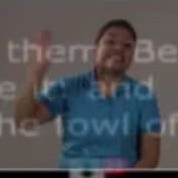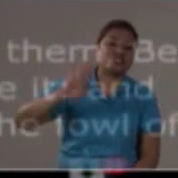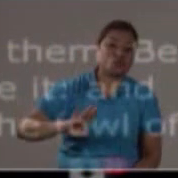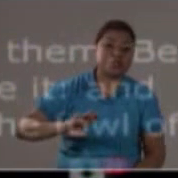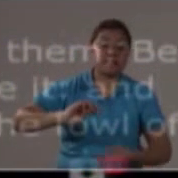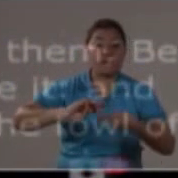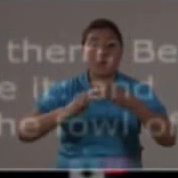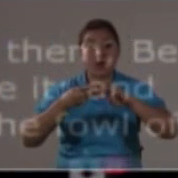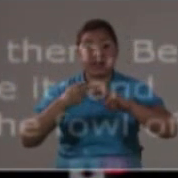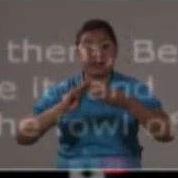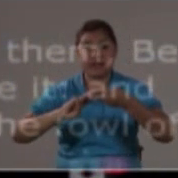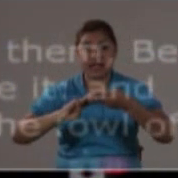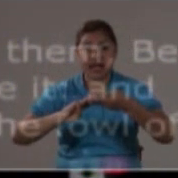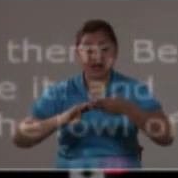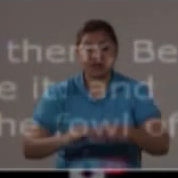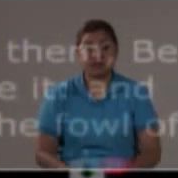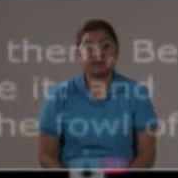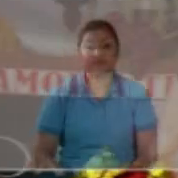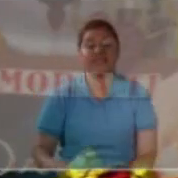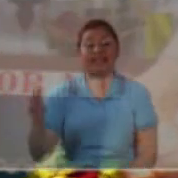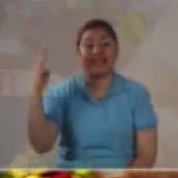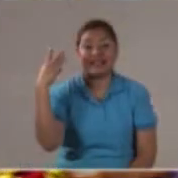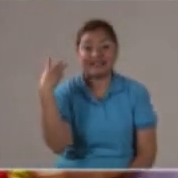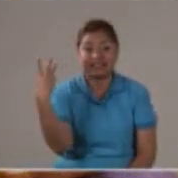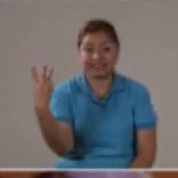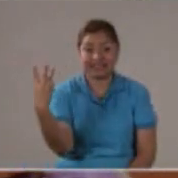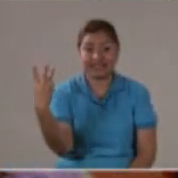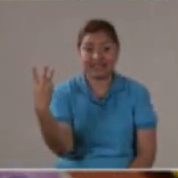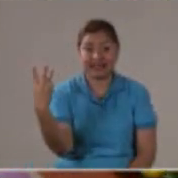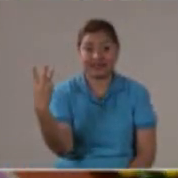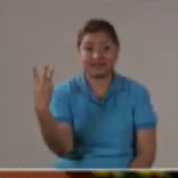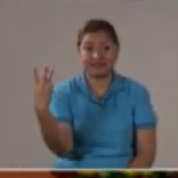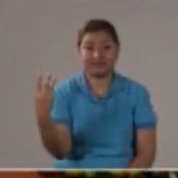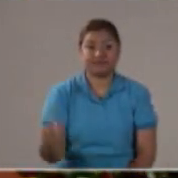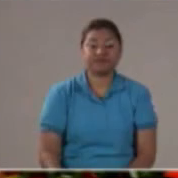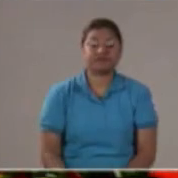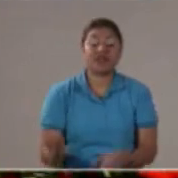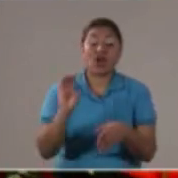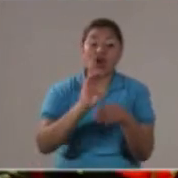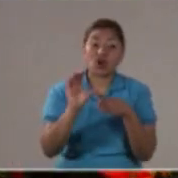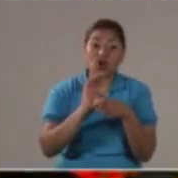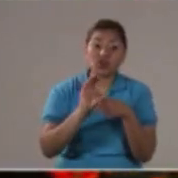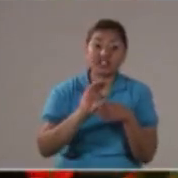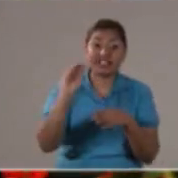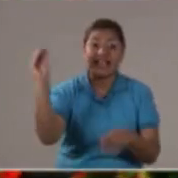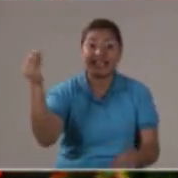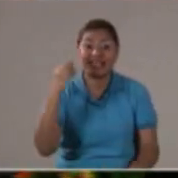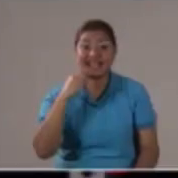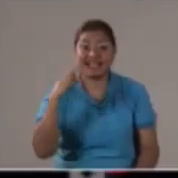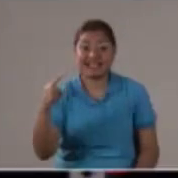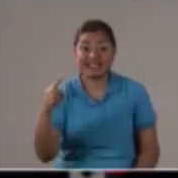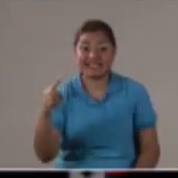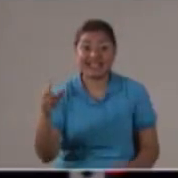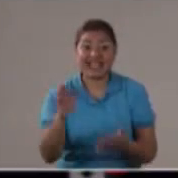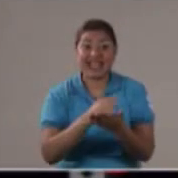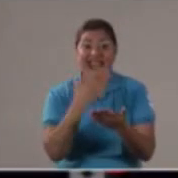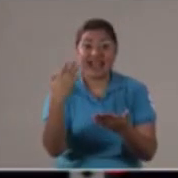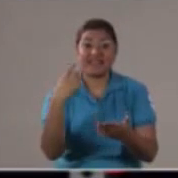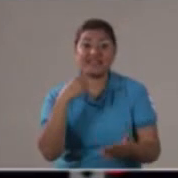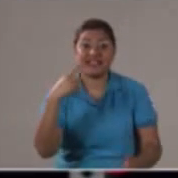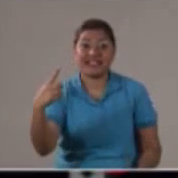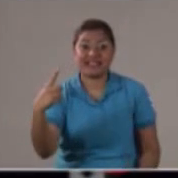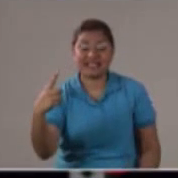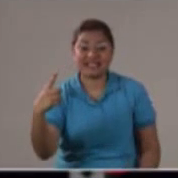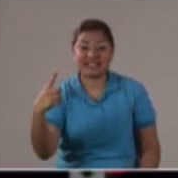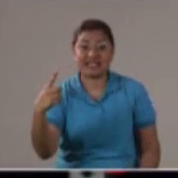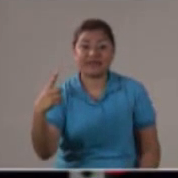multiplicaos. Y la tercera, hermano, me llama la atención. Mírenlo cómo dice la Biblia King James. Yo